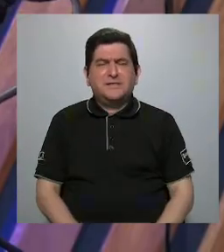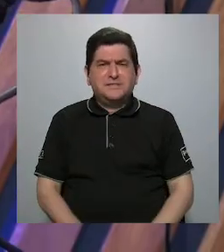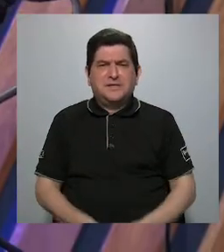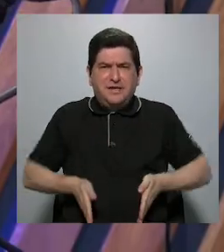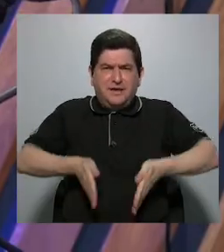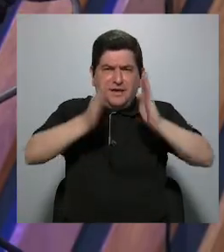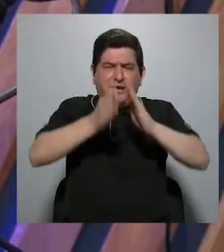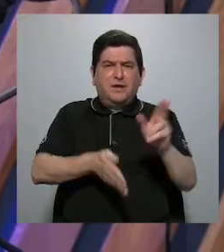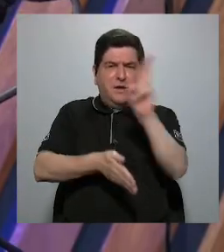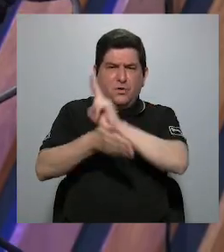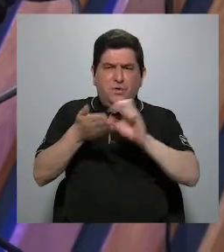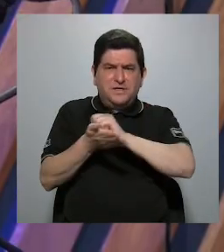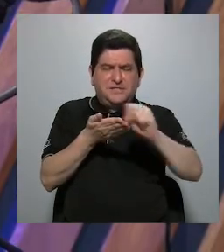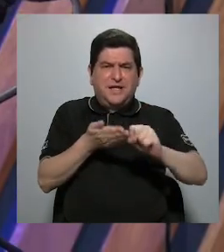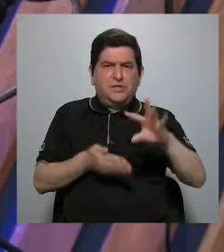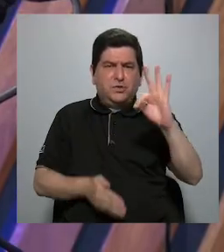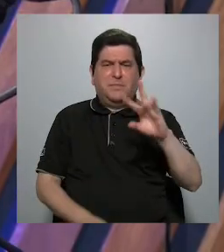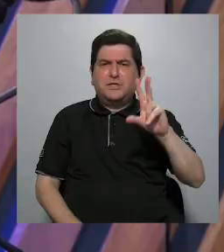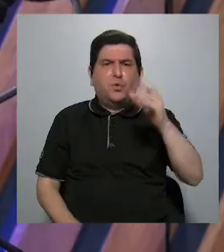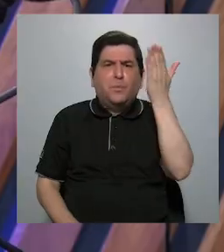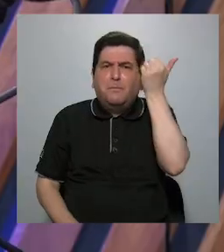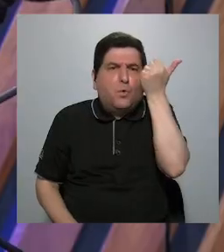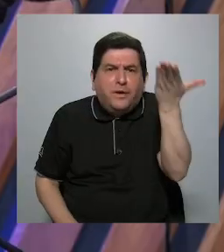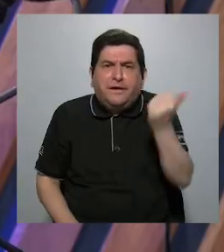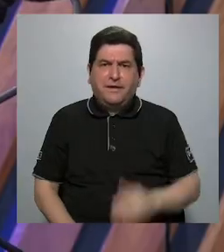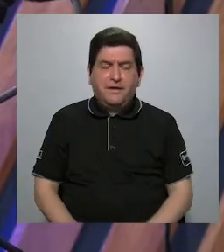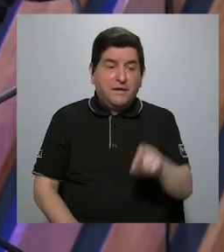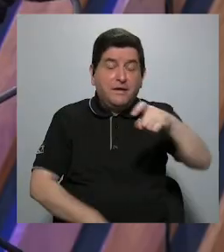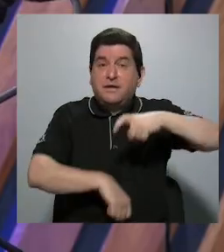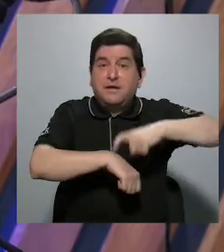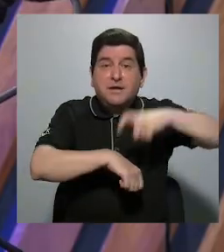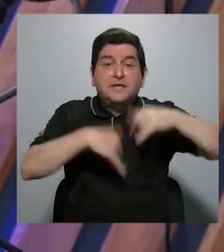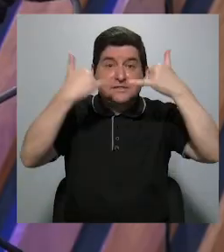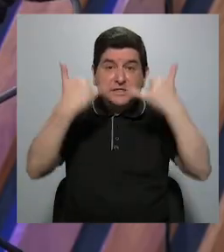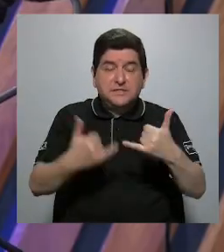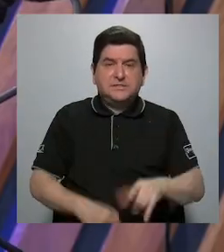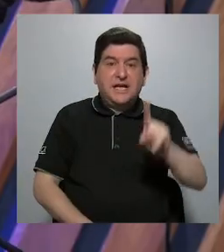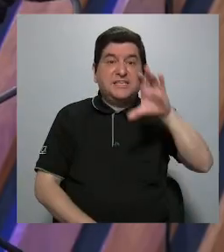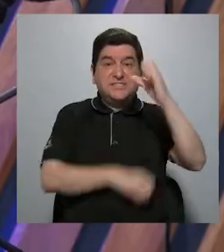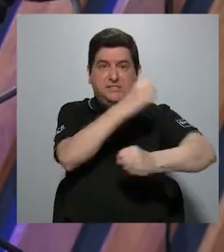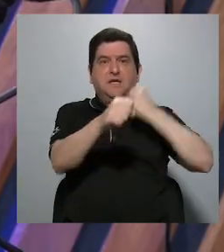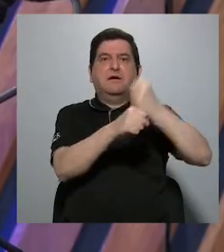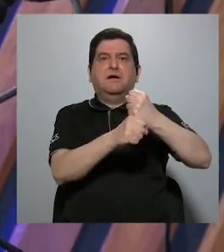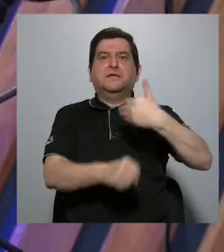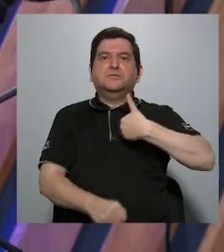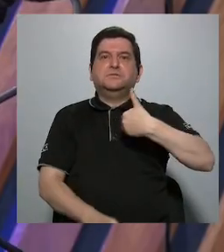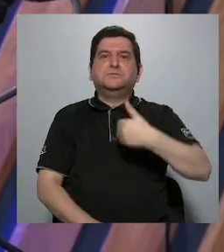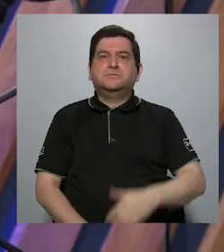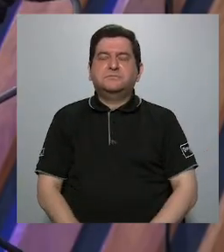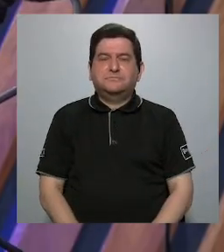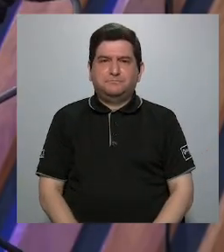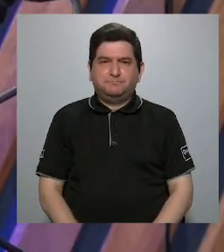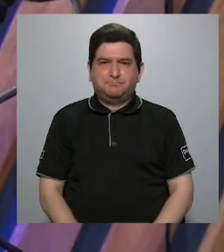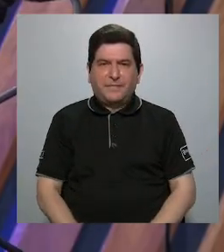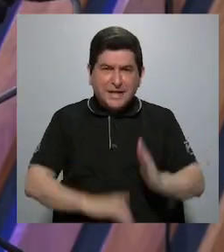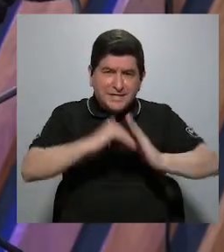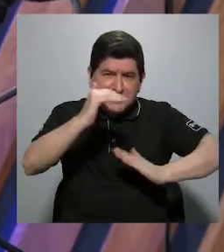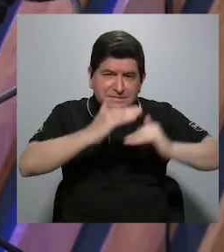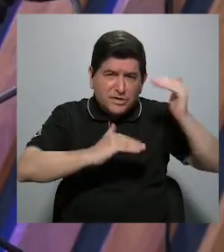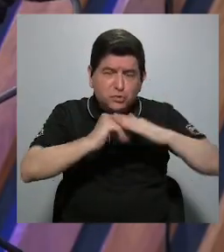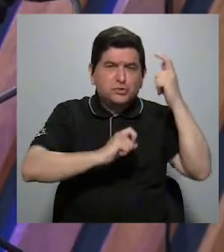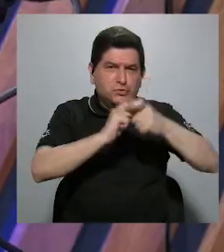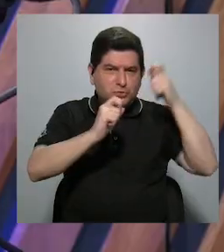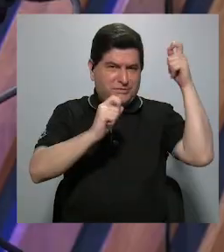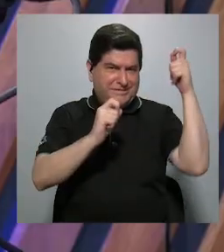con el edificio de la Universidad de Santo Tomás, edificio que en ese momento ya era centenario, puesto que fue